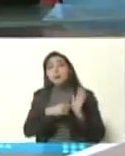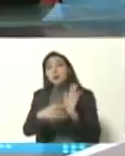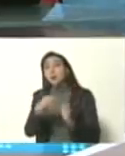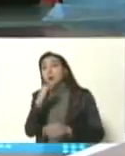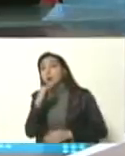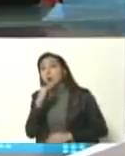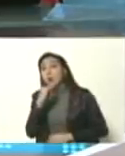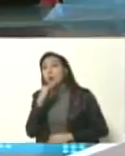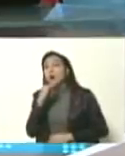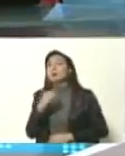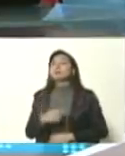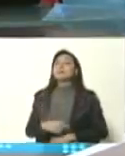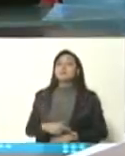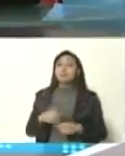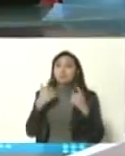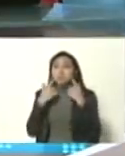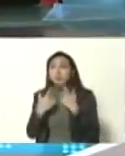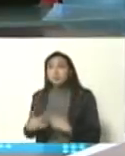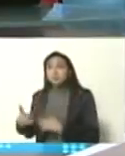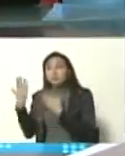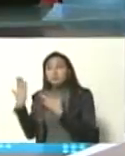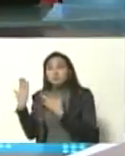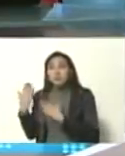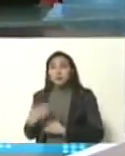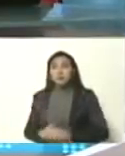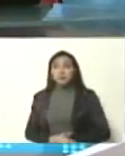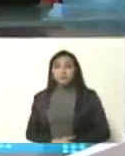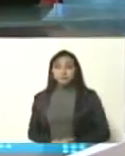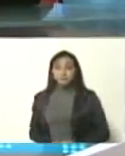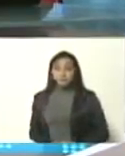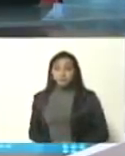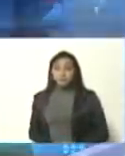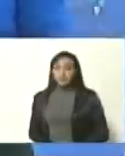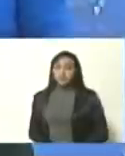Ahora hay información de último minuto con nuestra compañera Gisette Cabrera. Adelante.